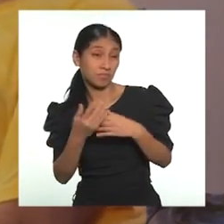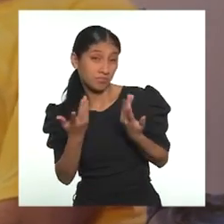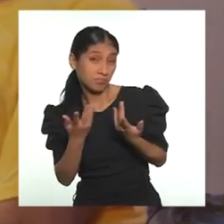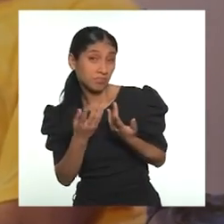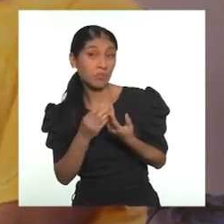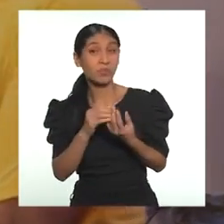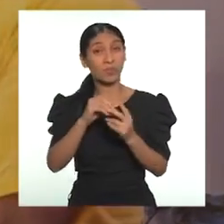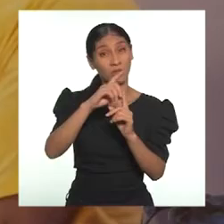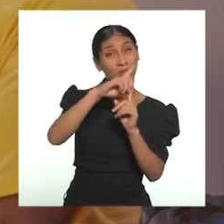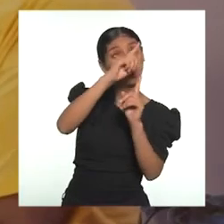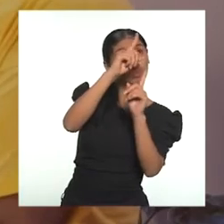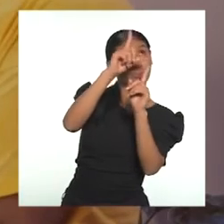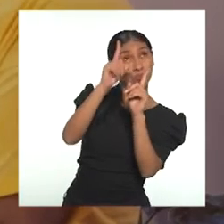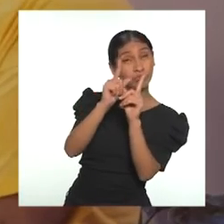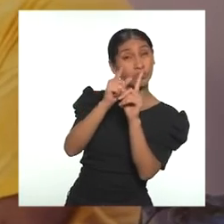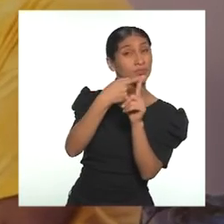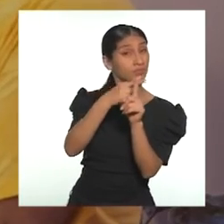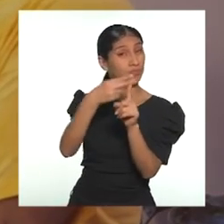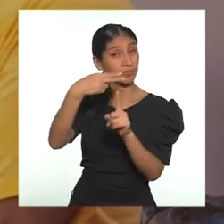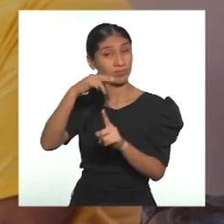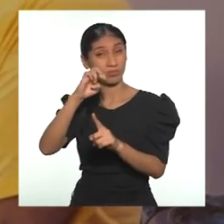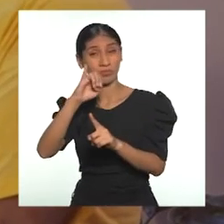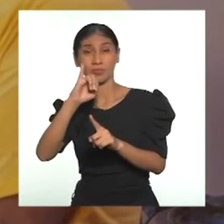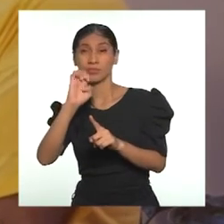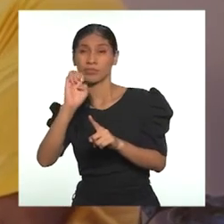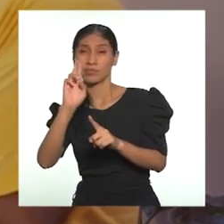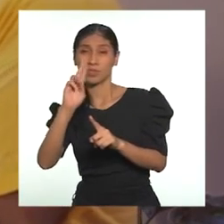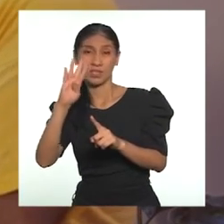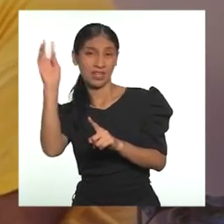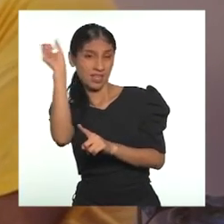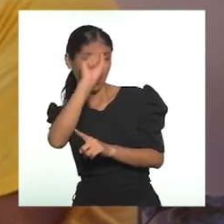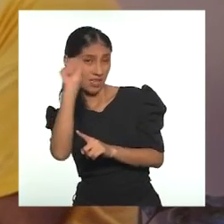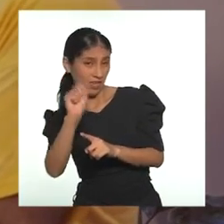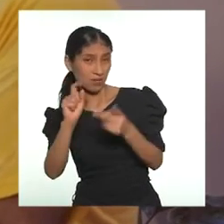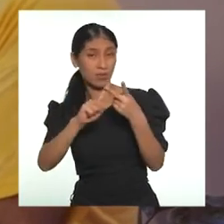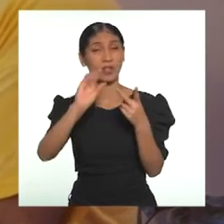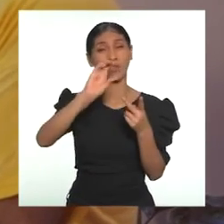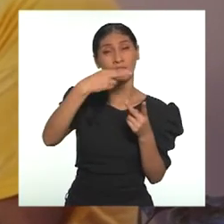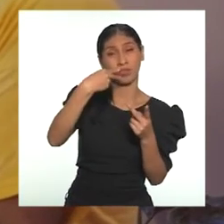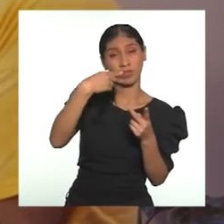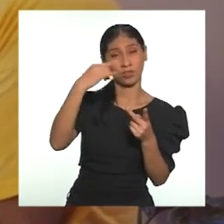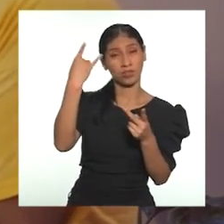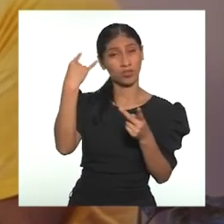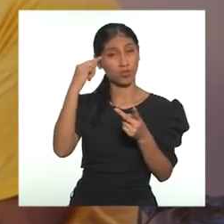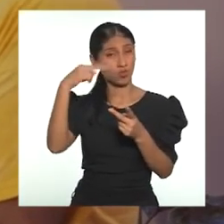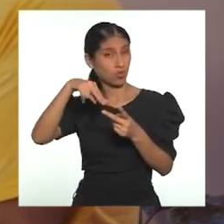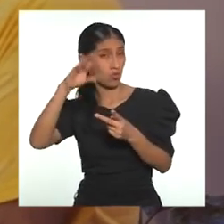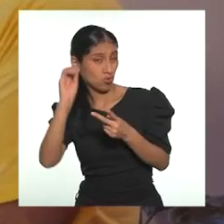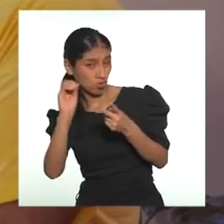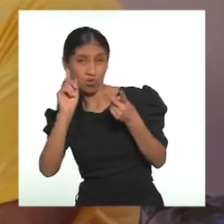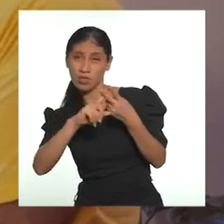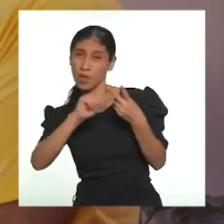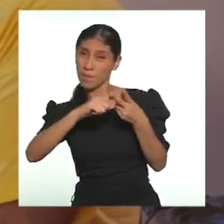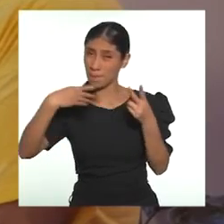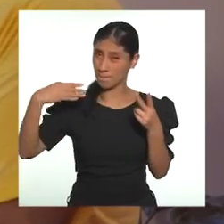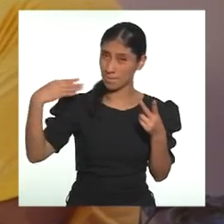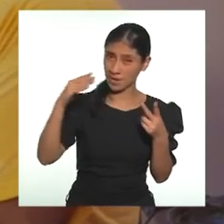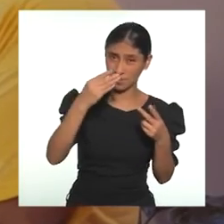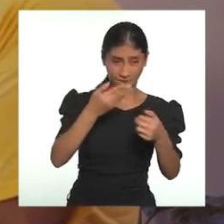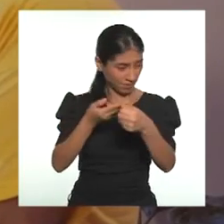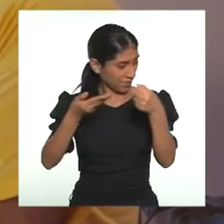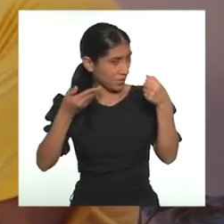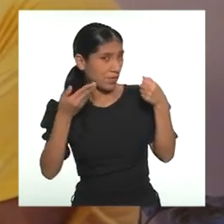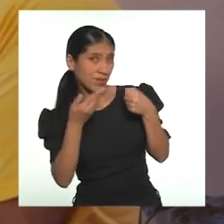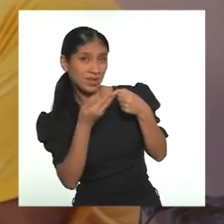Sammy, secando los ajíes, hierbas, el chuño, o salando y poniendo a secar el